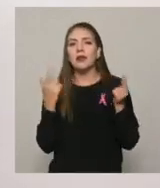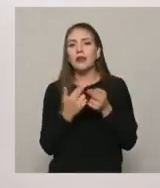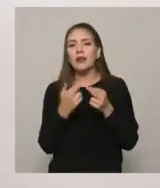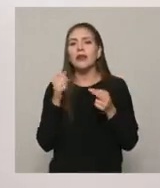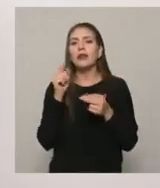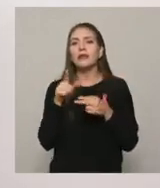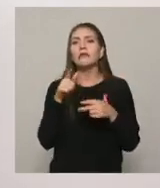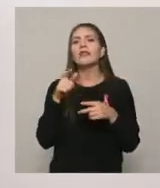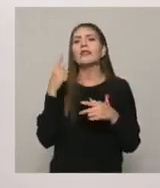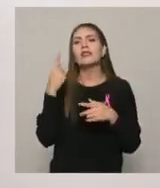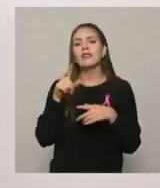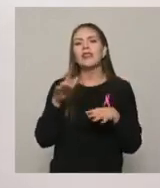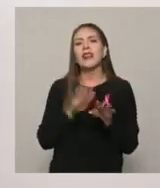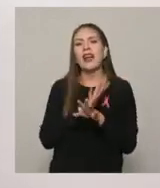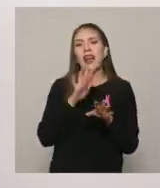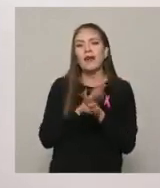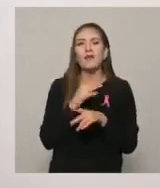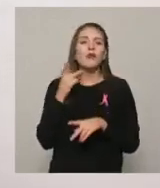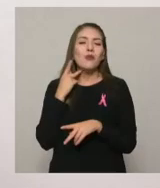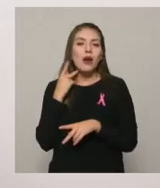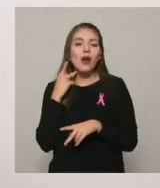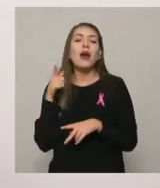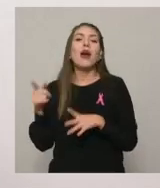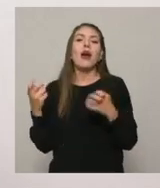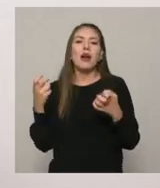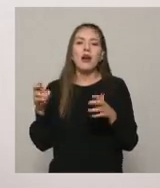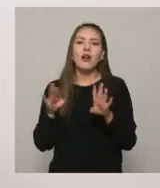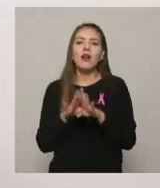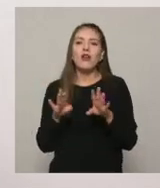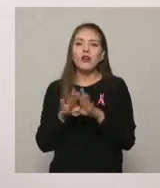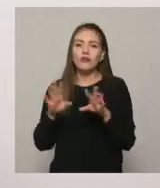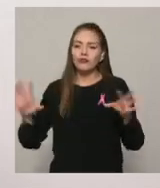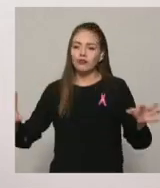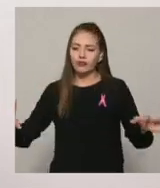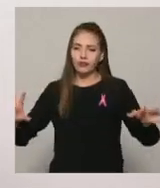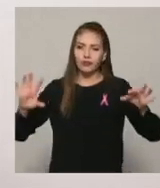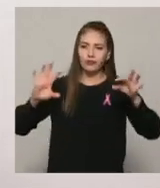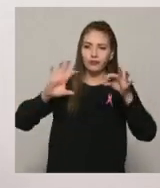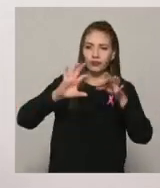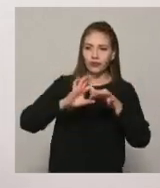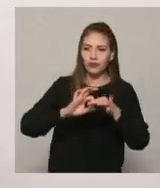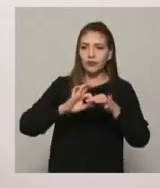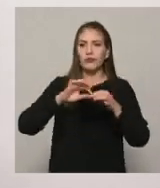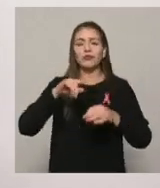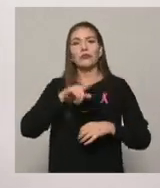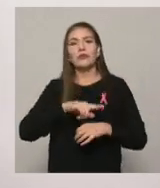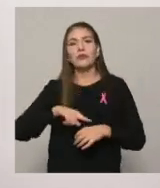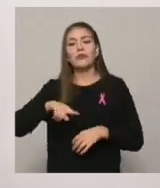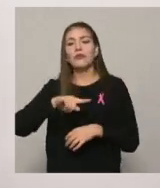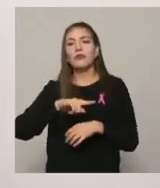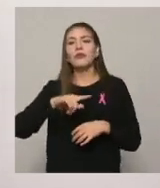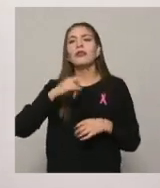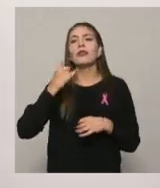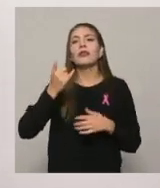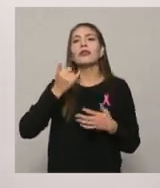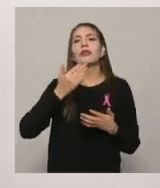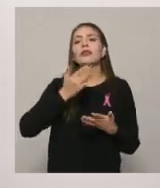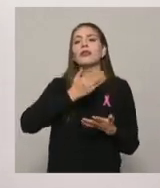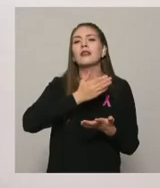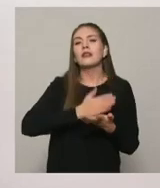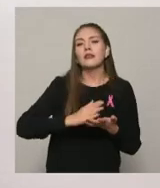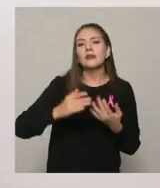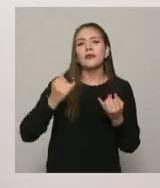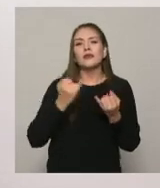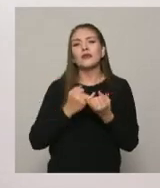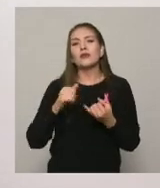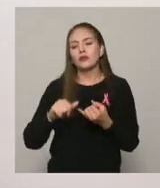doble fuerza. La fuerza que le aporta la propia parte científica de vigilancia satelital y todo esto, más la fuerza que le aporta